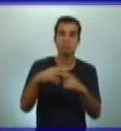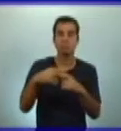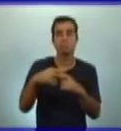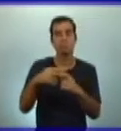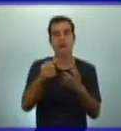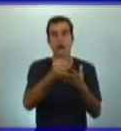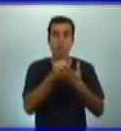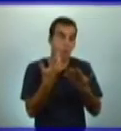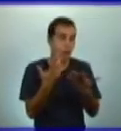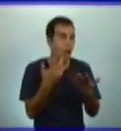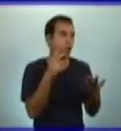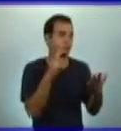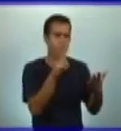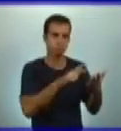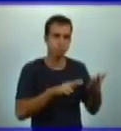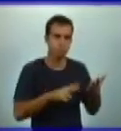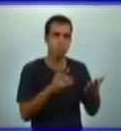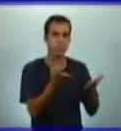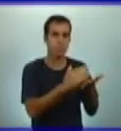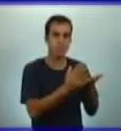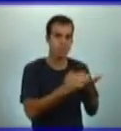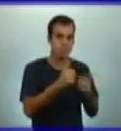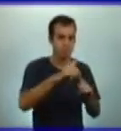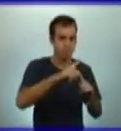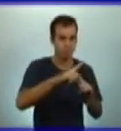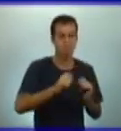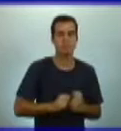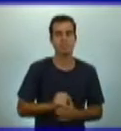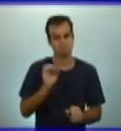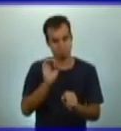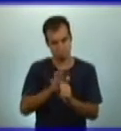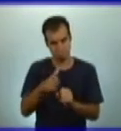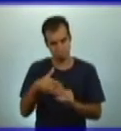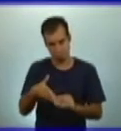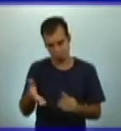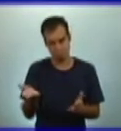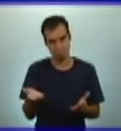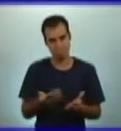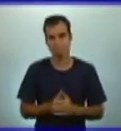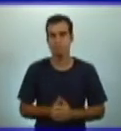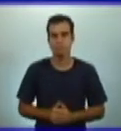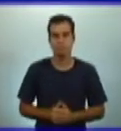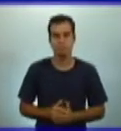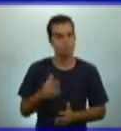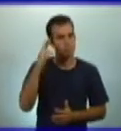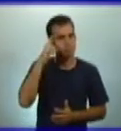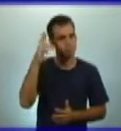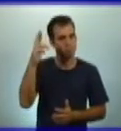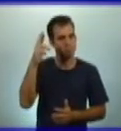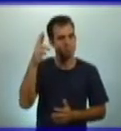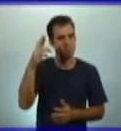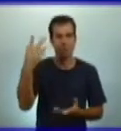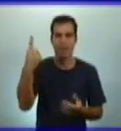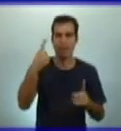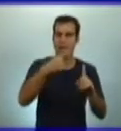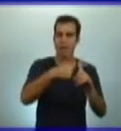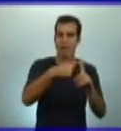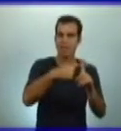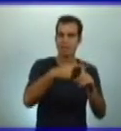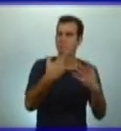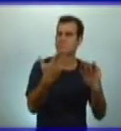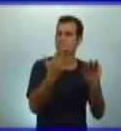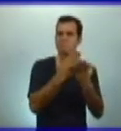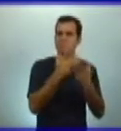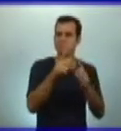de texto. Comencemos entonces e iniciamos recordando la adición. ¿Qué estudiamos nosotros